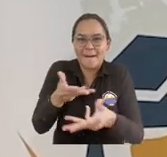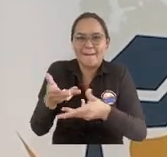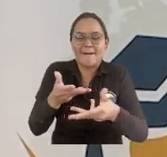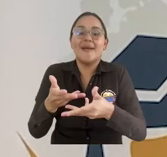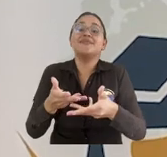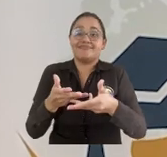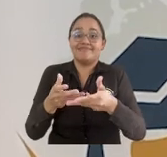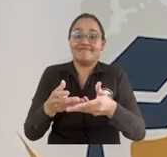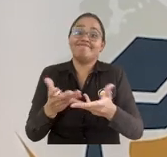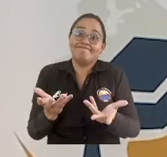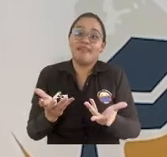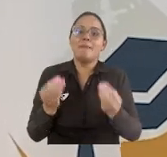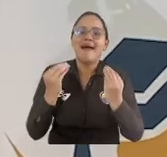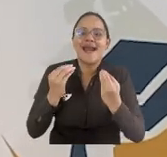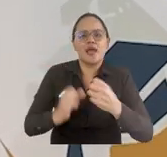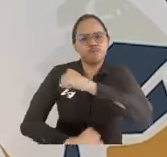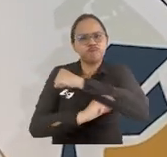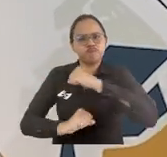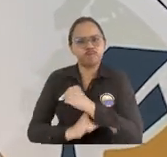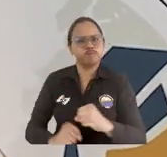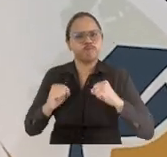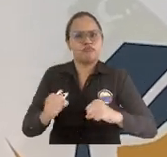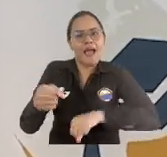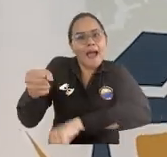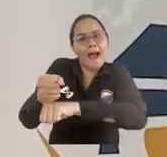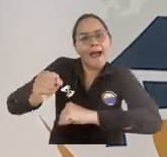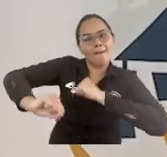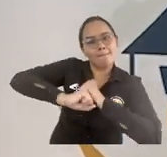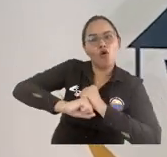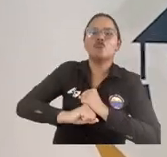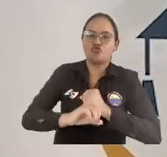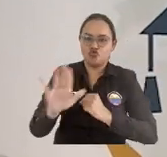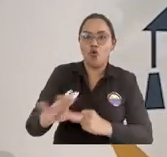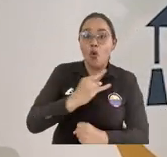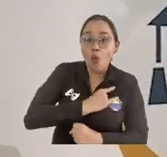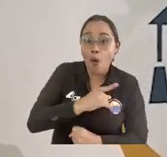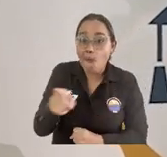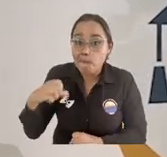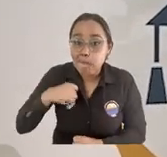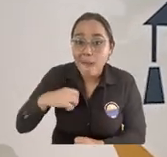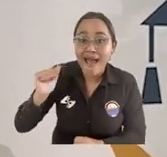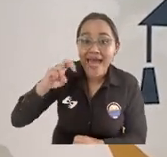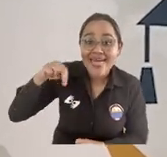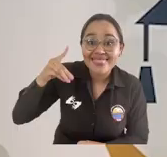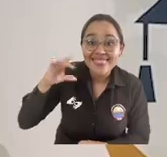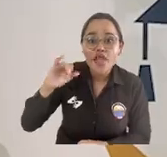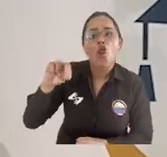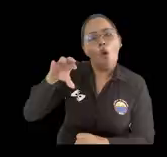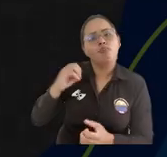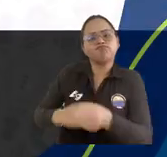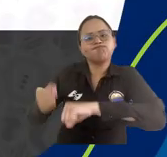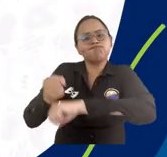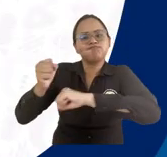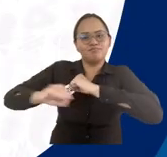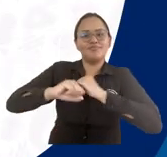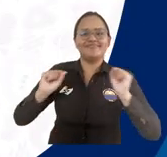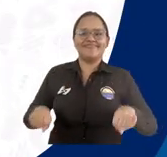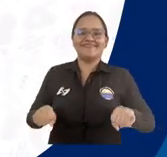segundo nivel que nos permita fortalecer la cooperación entre las diferentes universidades que hacen parte de los países de la comunidad andina.